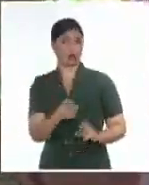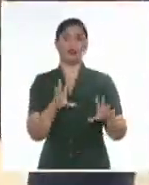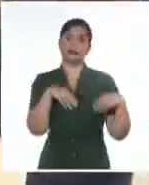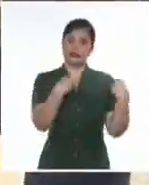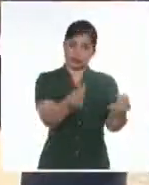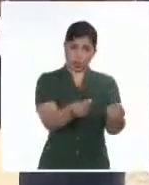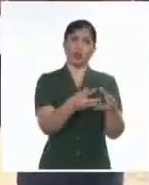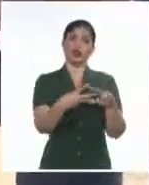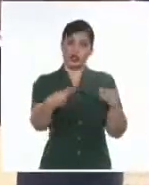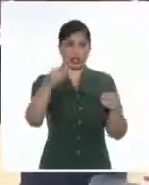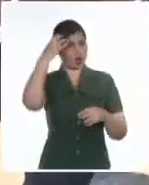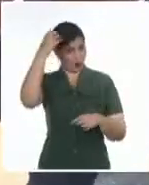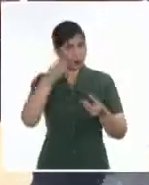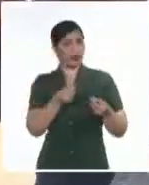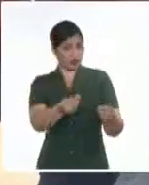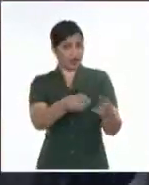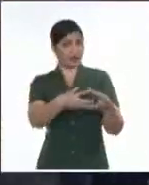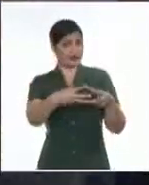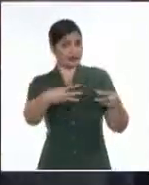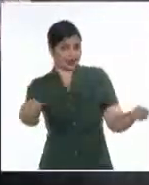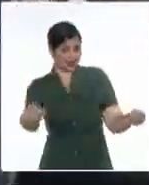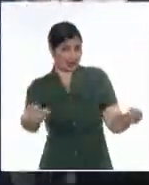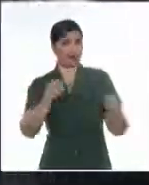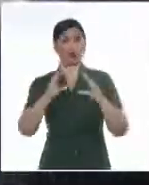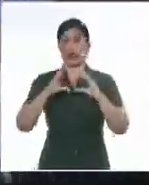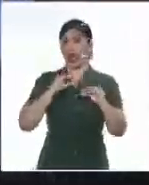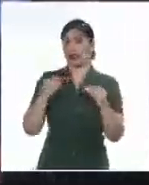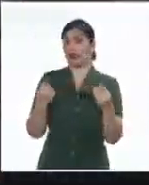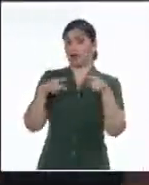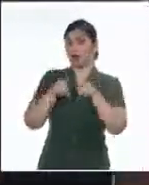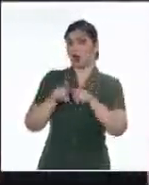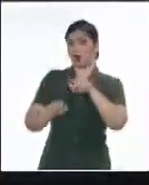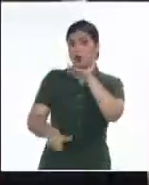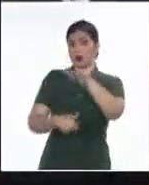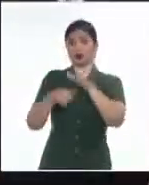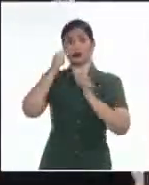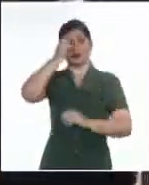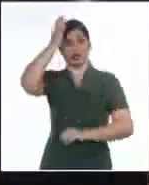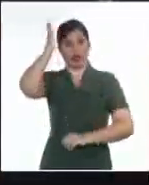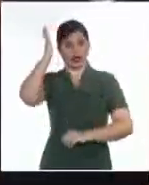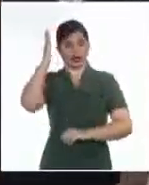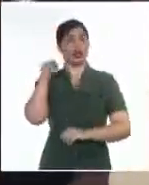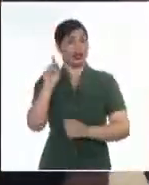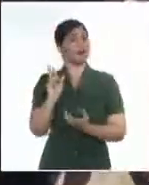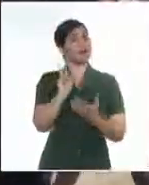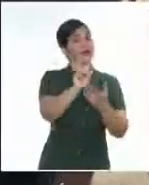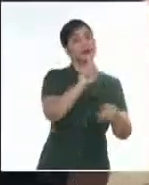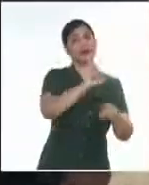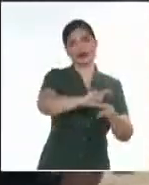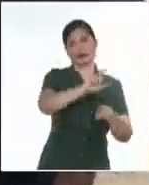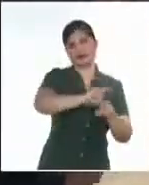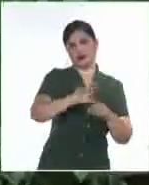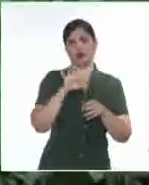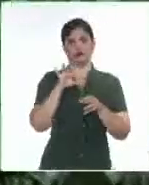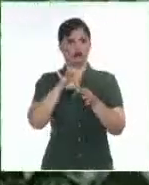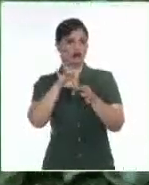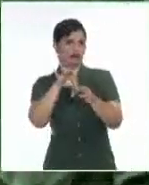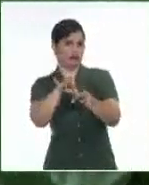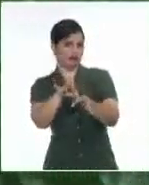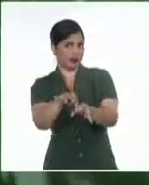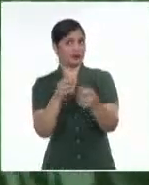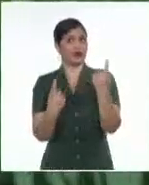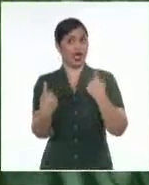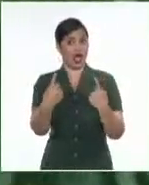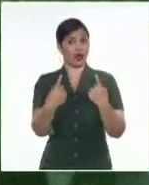tierras, llegó el presidente cubano Miguel Díaz-Canel Bermúdez a su finca, en la que además de cultivar alimentos, destina parte de sus áreas a